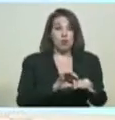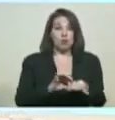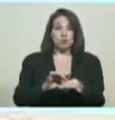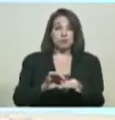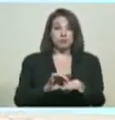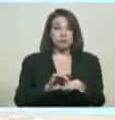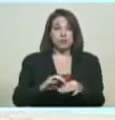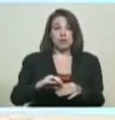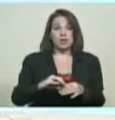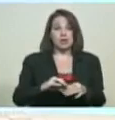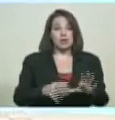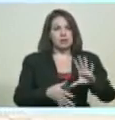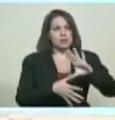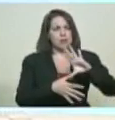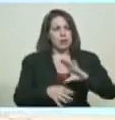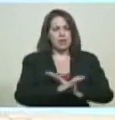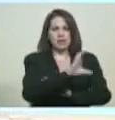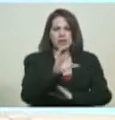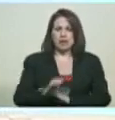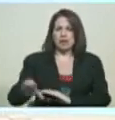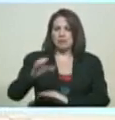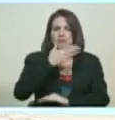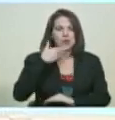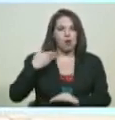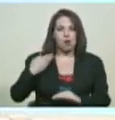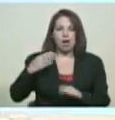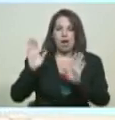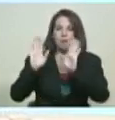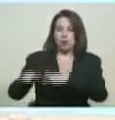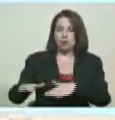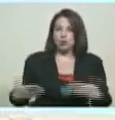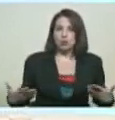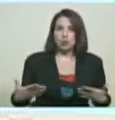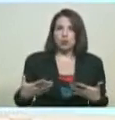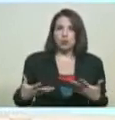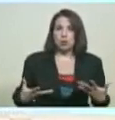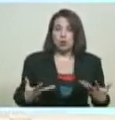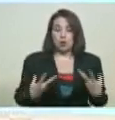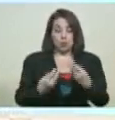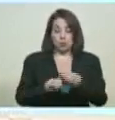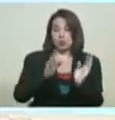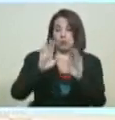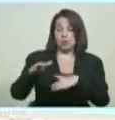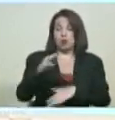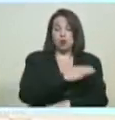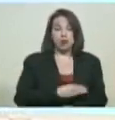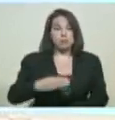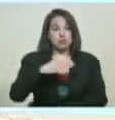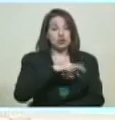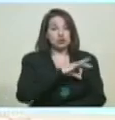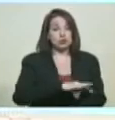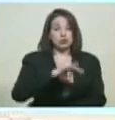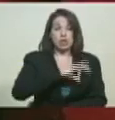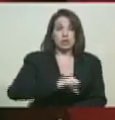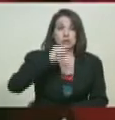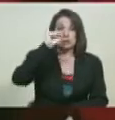multipolar nuestro pueblo siempre rebelde ha estado al lado de las misiones grandes misiones socialistas